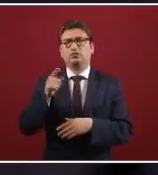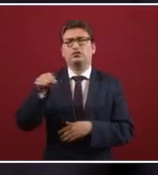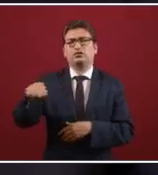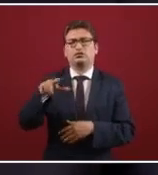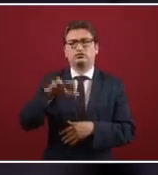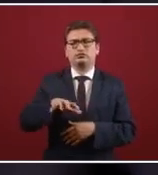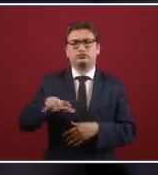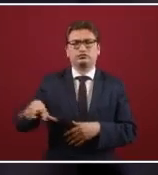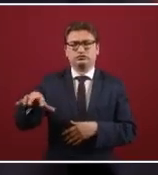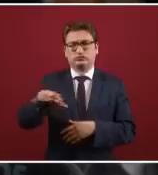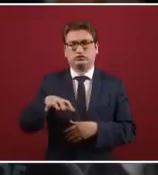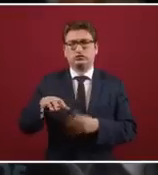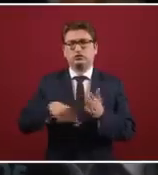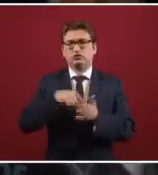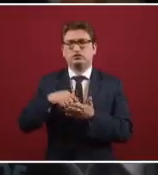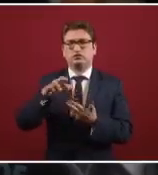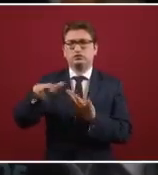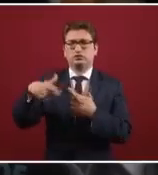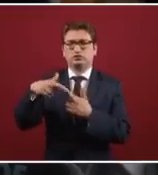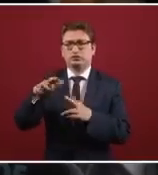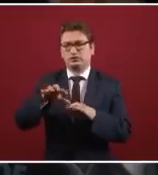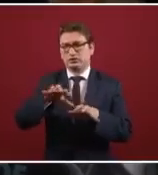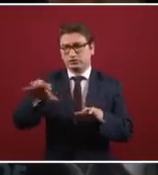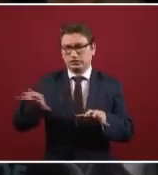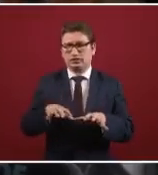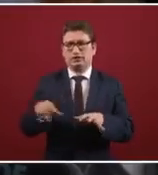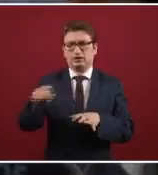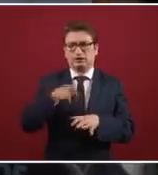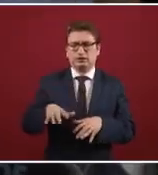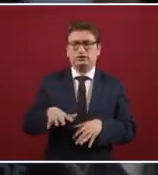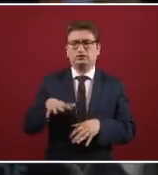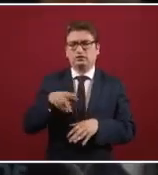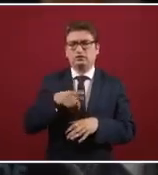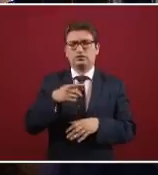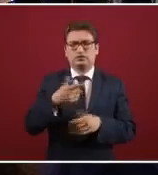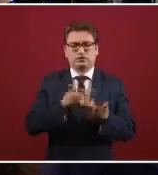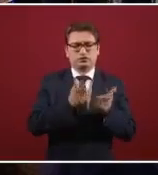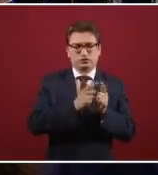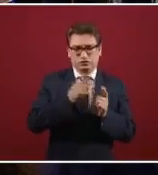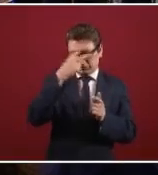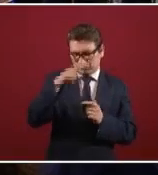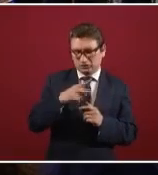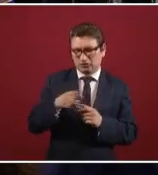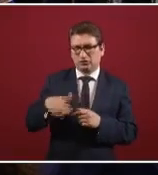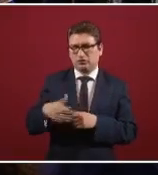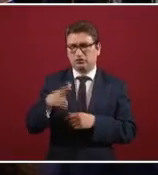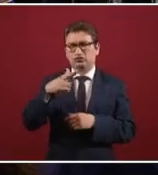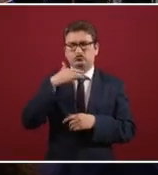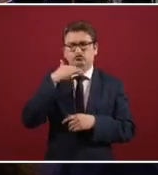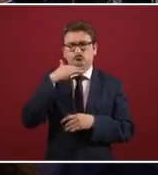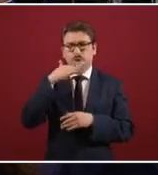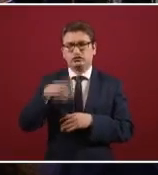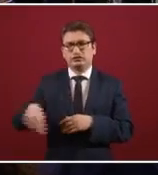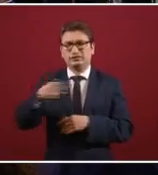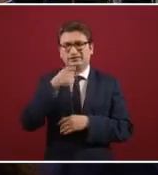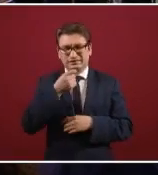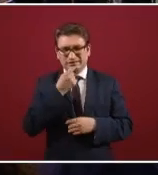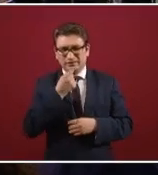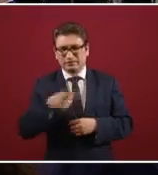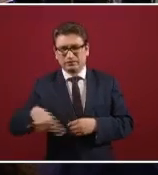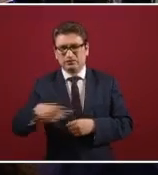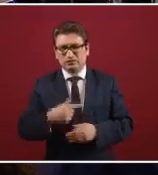en algunas regiones del país donde ha contaminado grupo méxico están comenzando a salir niños con